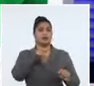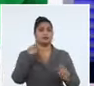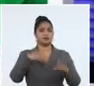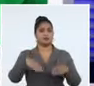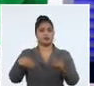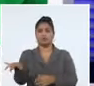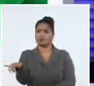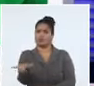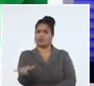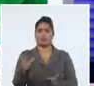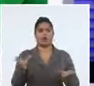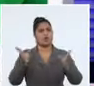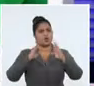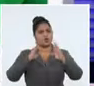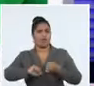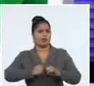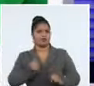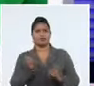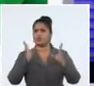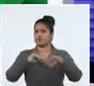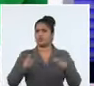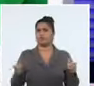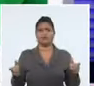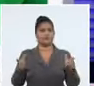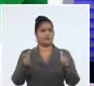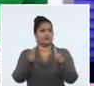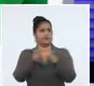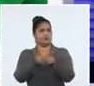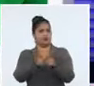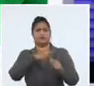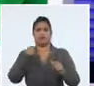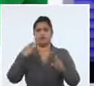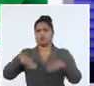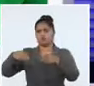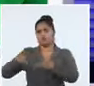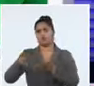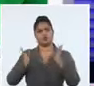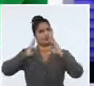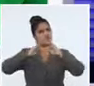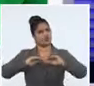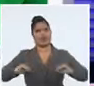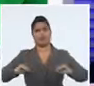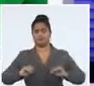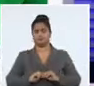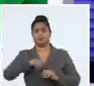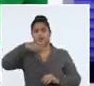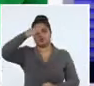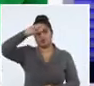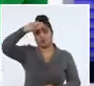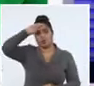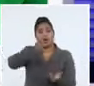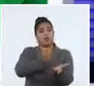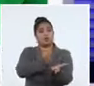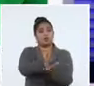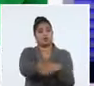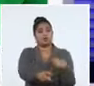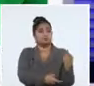esos análisis completos. De todas formas, siempre le informamos, seguimos batallando, siguen trabajando